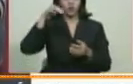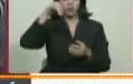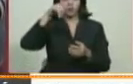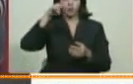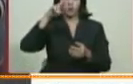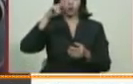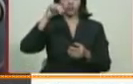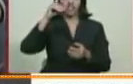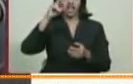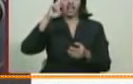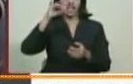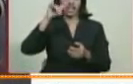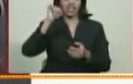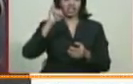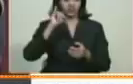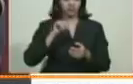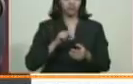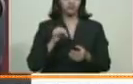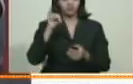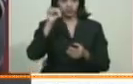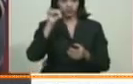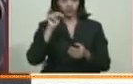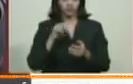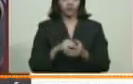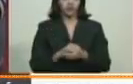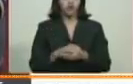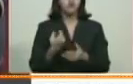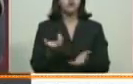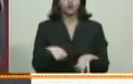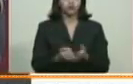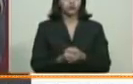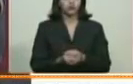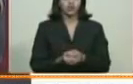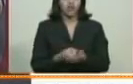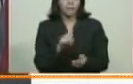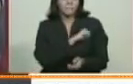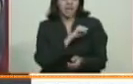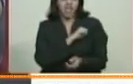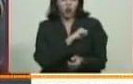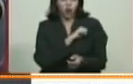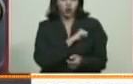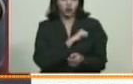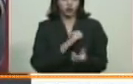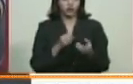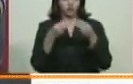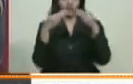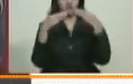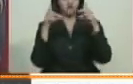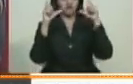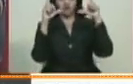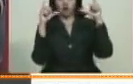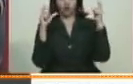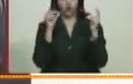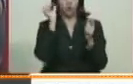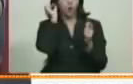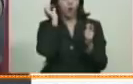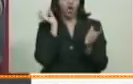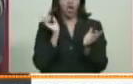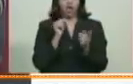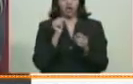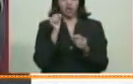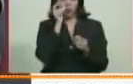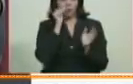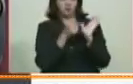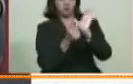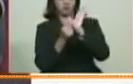siete suelas, cobarde, porque es un cobarde colocar fotos de mujeres, de hombres, y criminalizar.